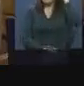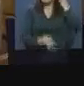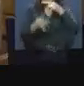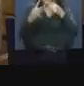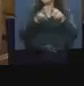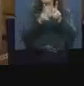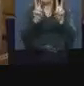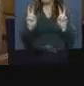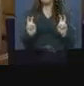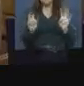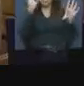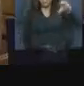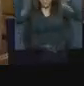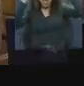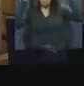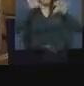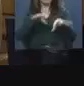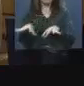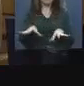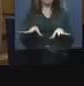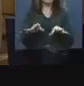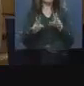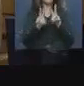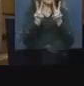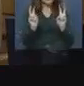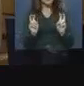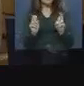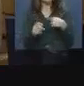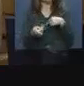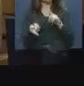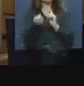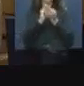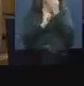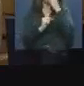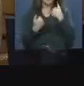donde no solo aprendemos materias, sino que allí nos hacemos mejores.